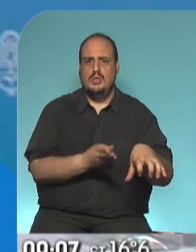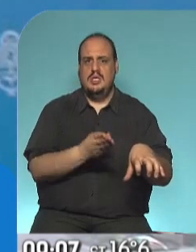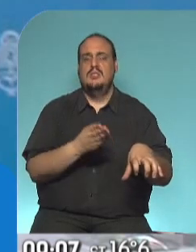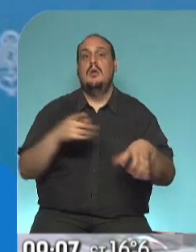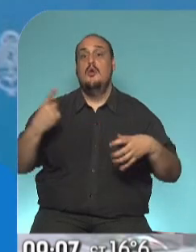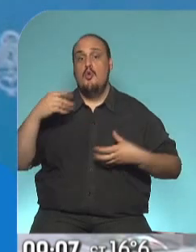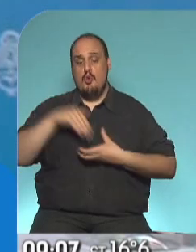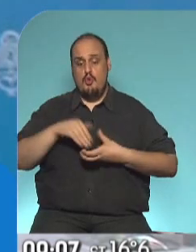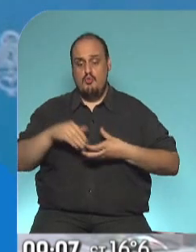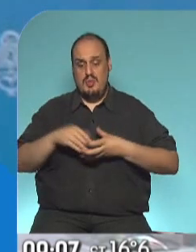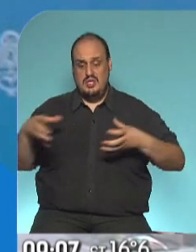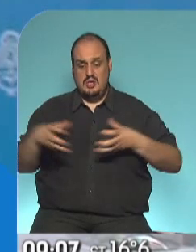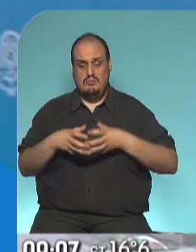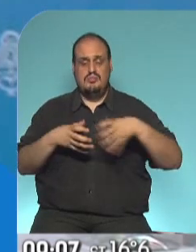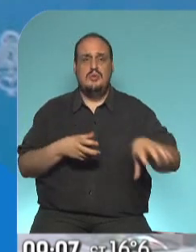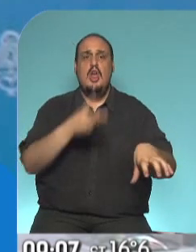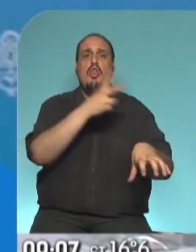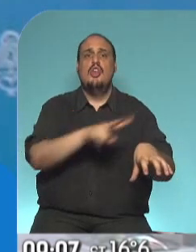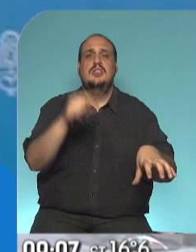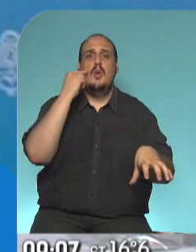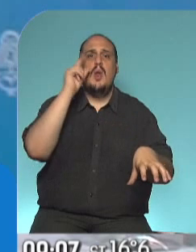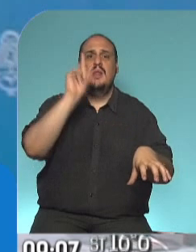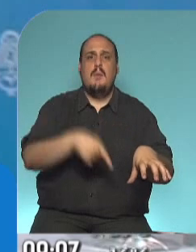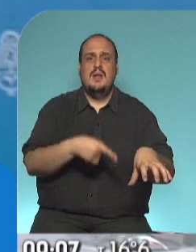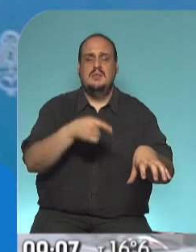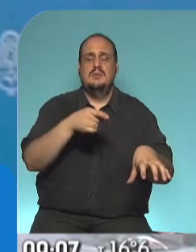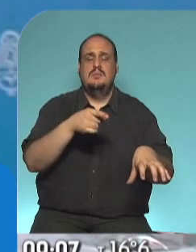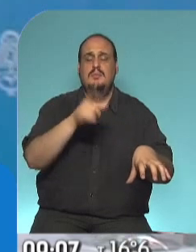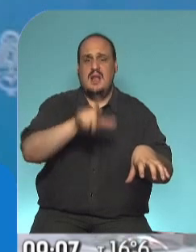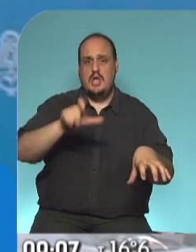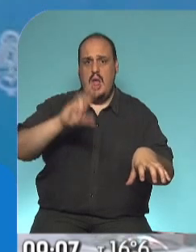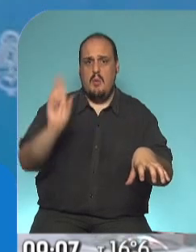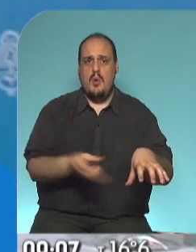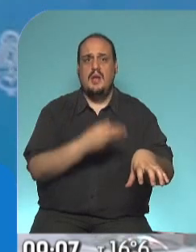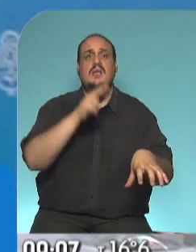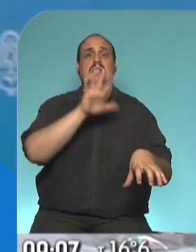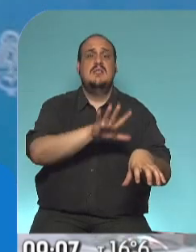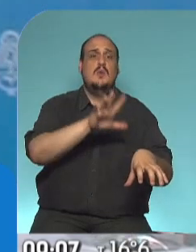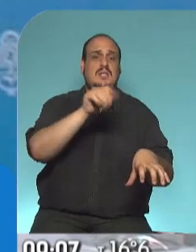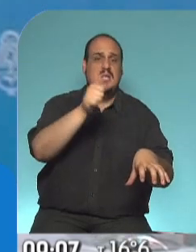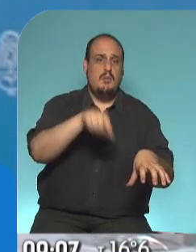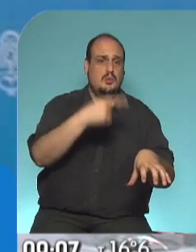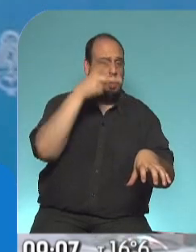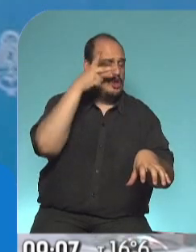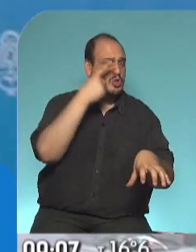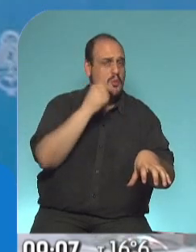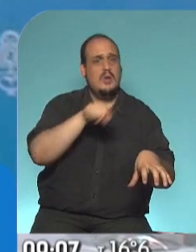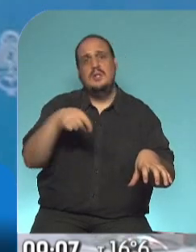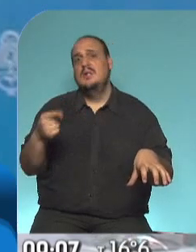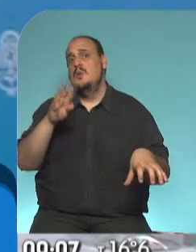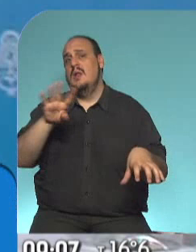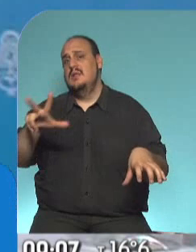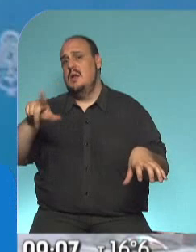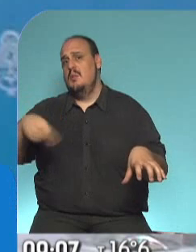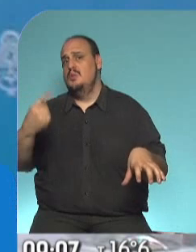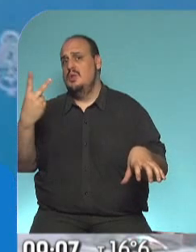por millón de habitantes son 240 personas por millón de habitantes 56.8 varones 43.2 mujeres con